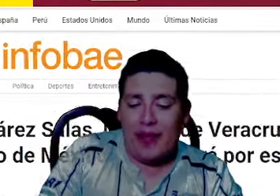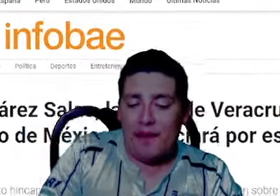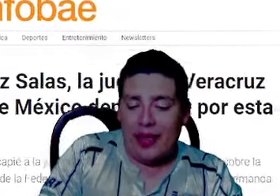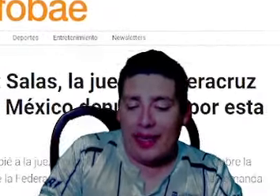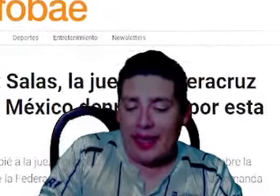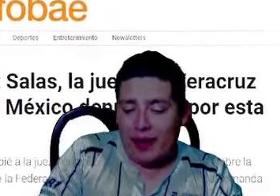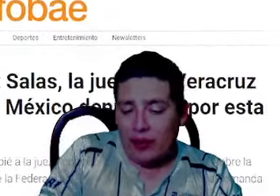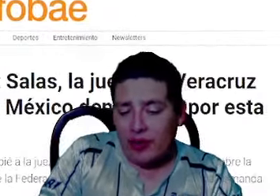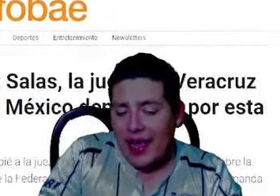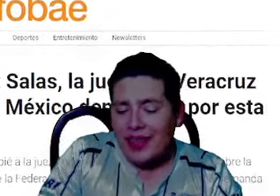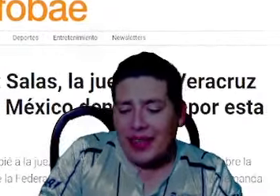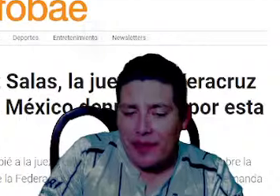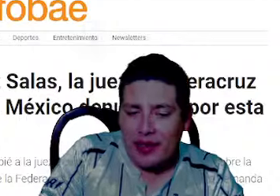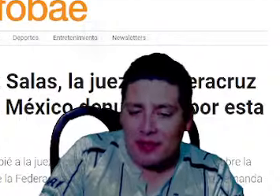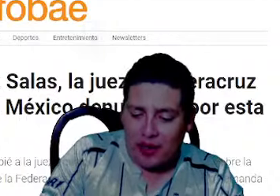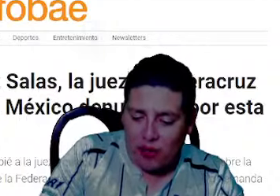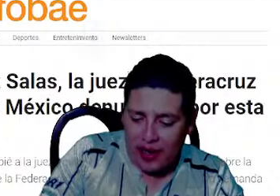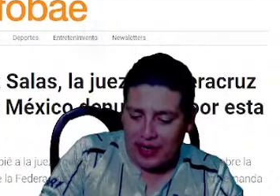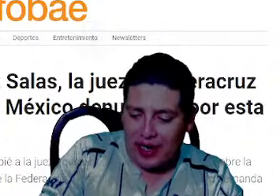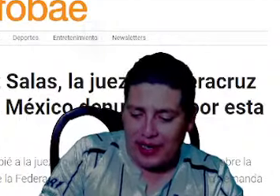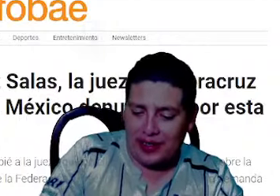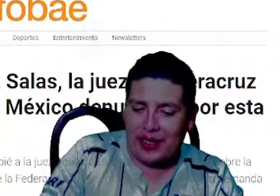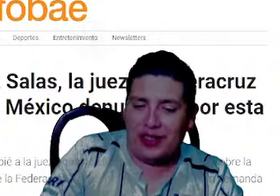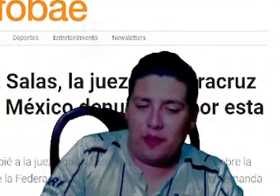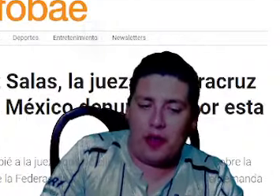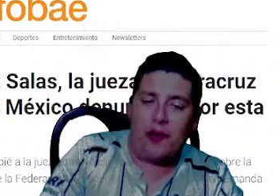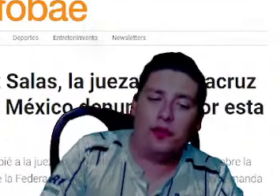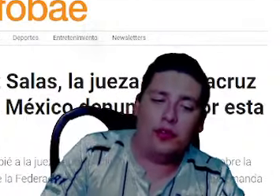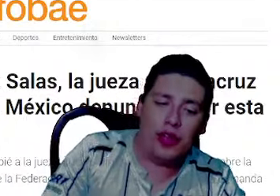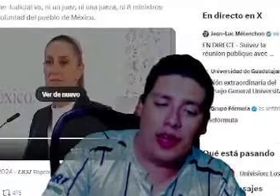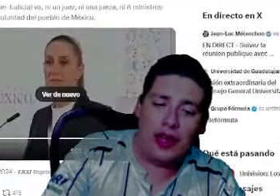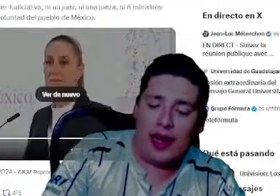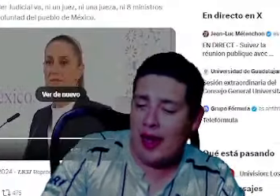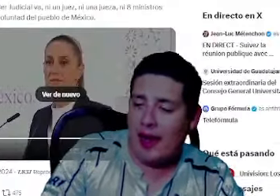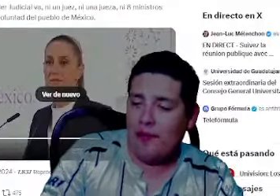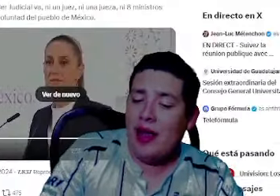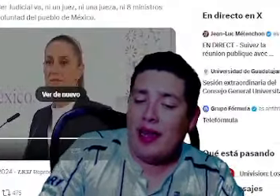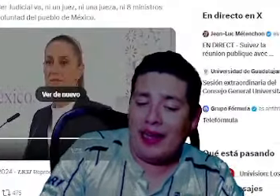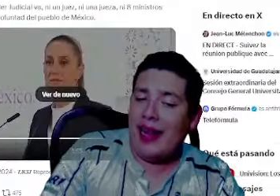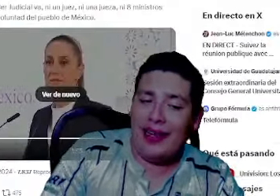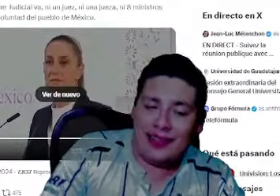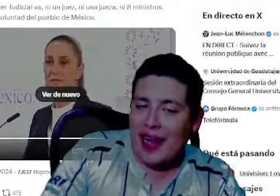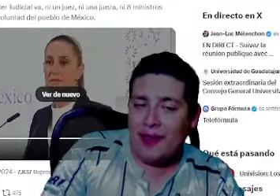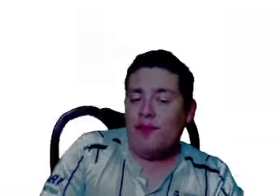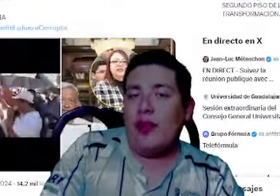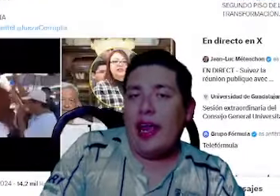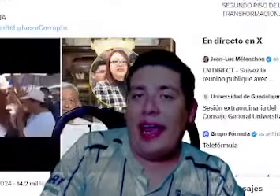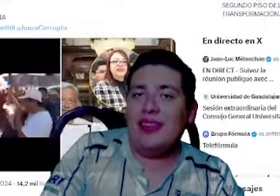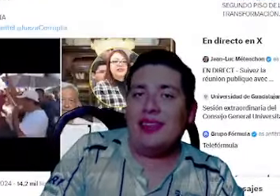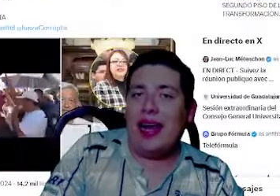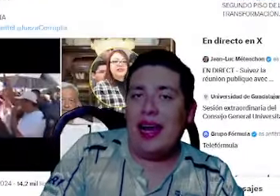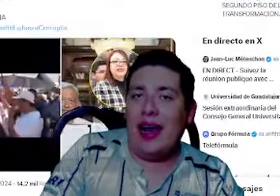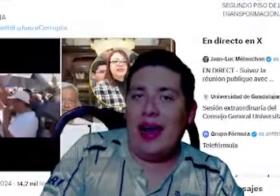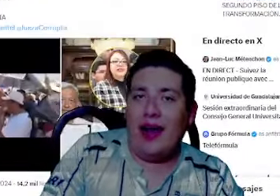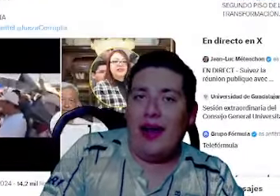millones de mexicanos. Esta misma jueza que se atrevió a realizar